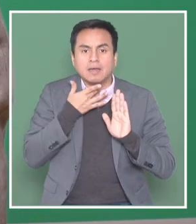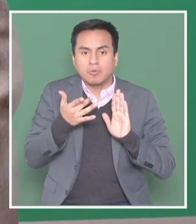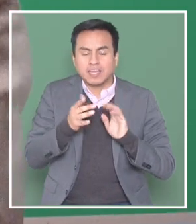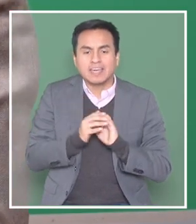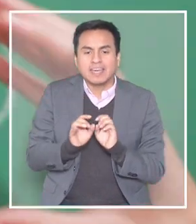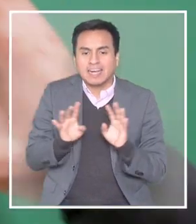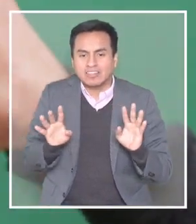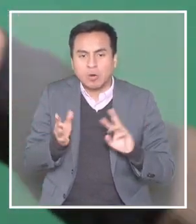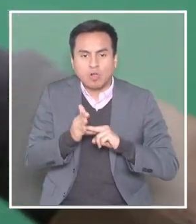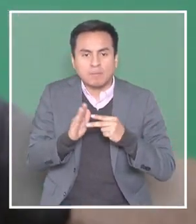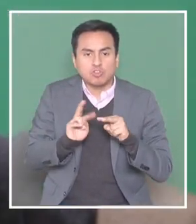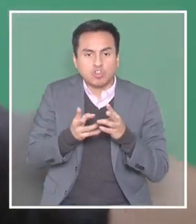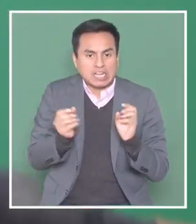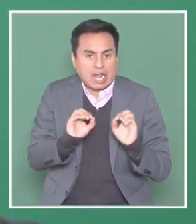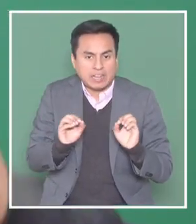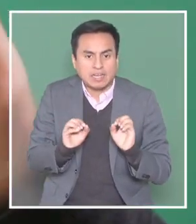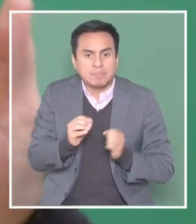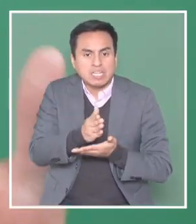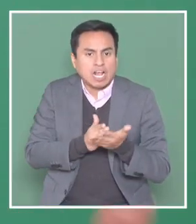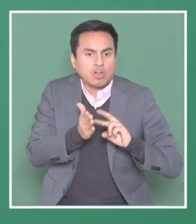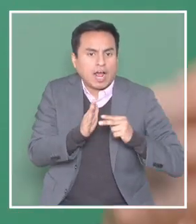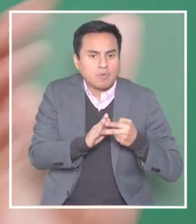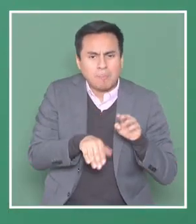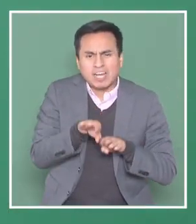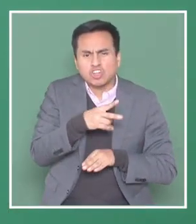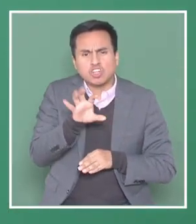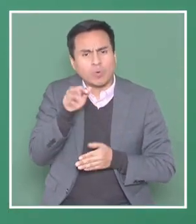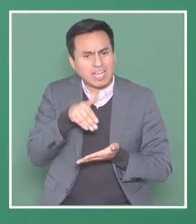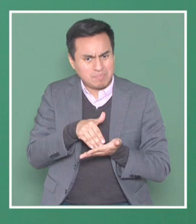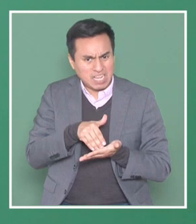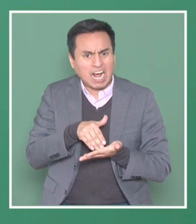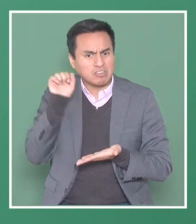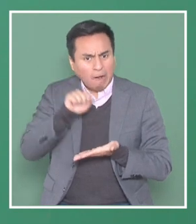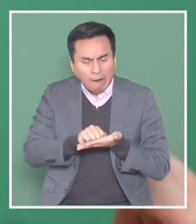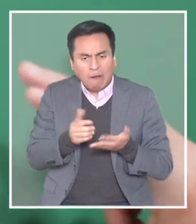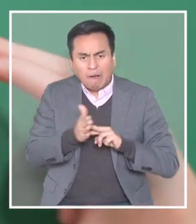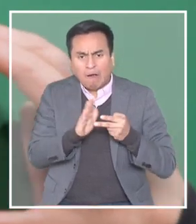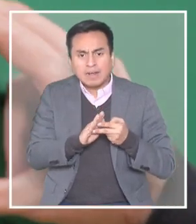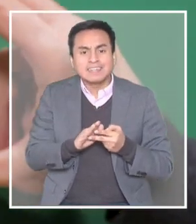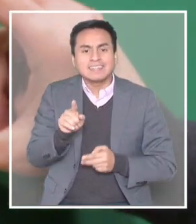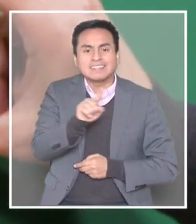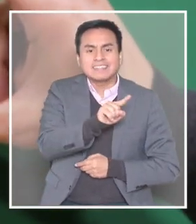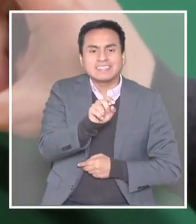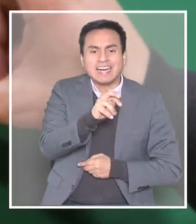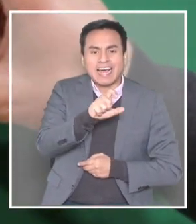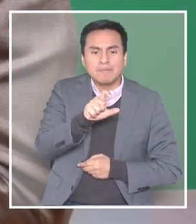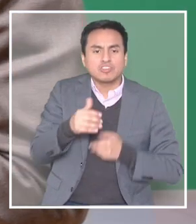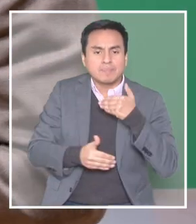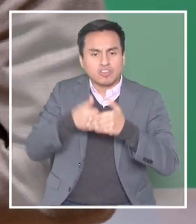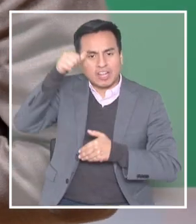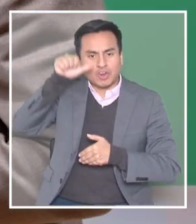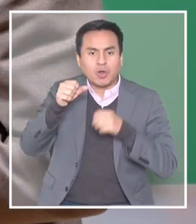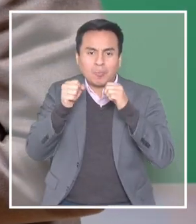que en caso que el problema no se solucione, es decir, la mitad de los casos, estamos hablando de más de 250.000 casos, el CERNAC va a poder tener un